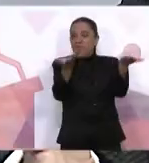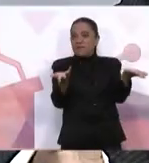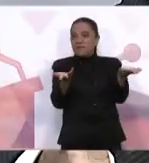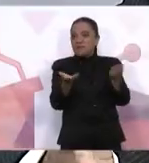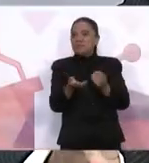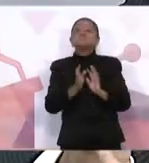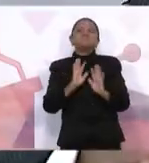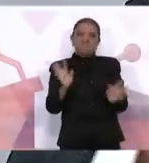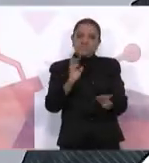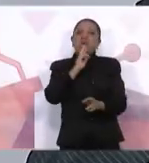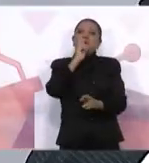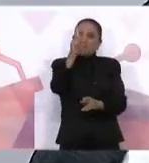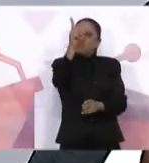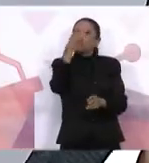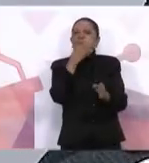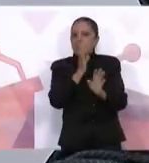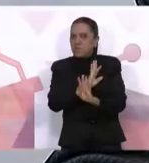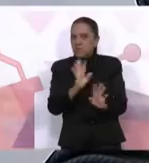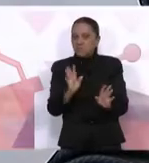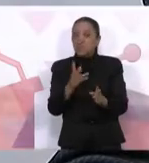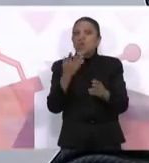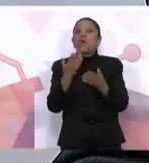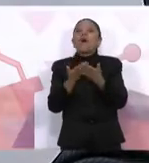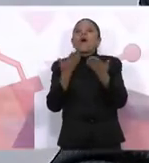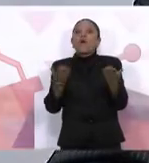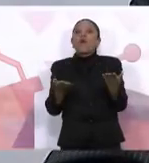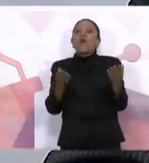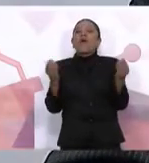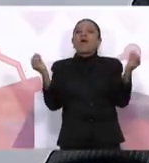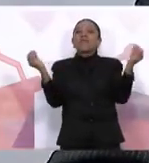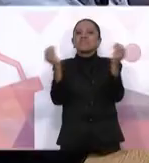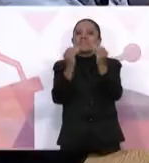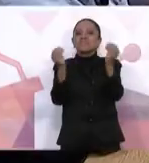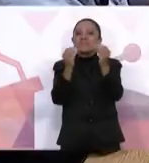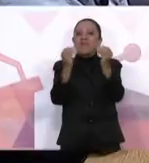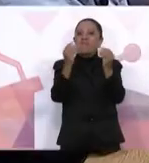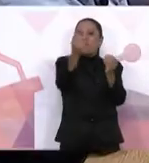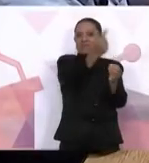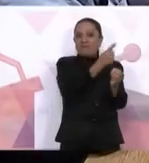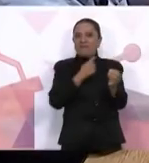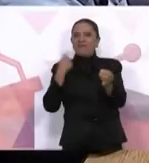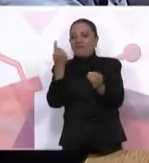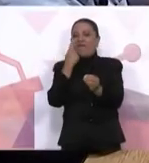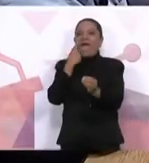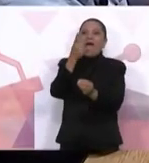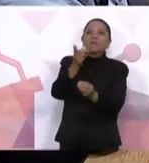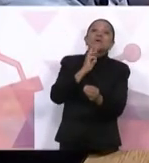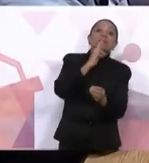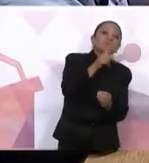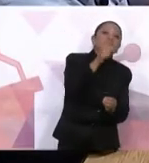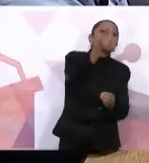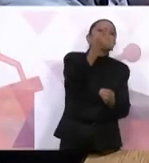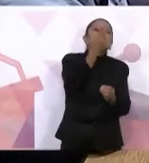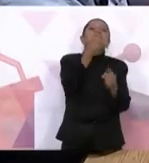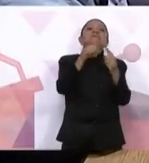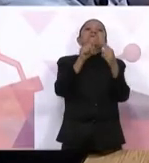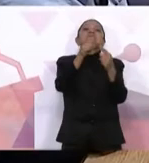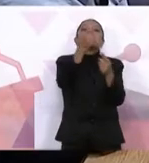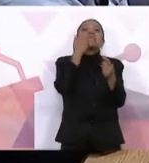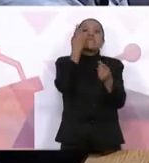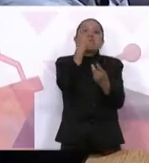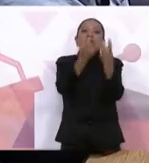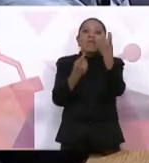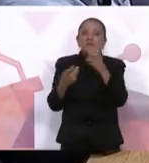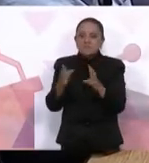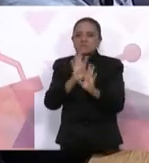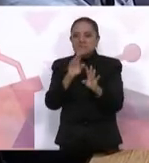debate en la mesa para réplica contrarréplica a la respuesta que dio jorge meade vamos con víctor caballero y posteriormente en bario rocasalbas candidato del partido